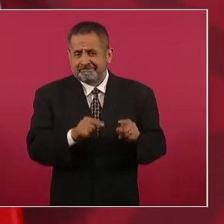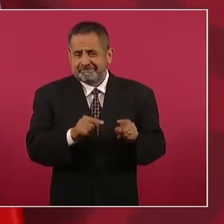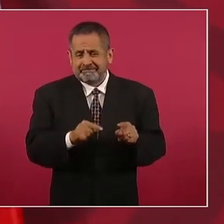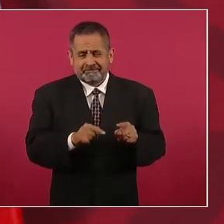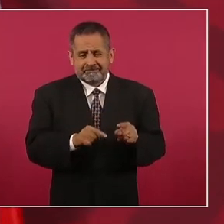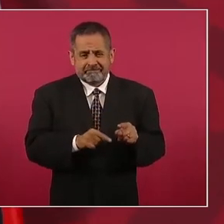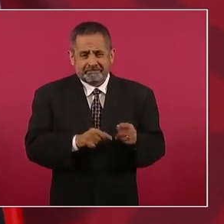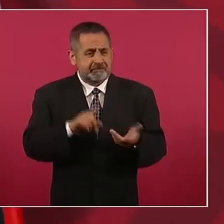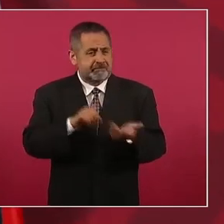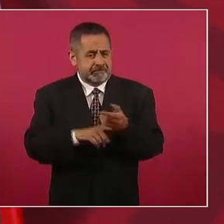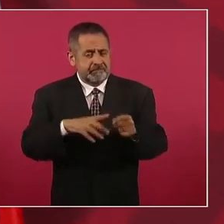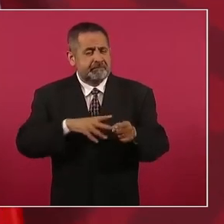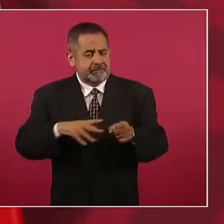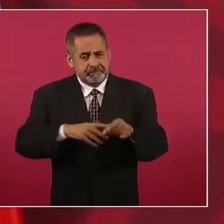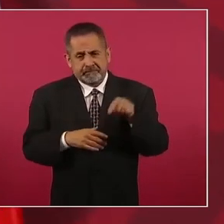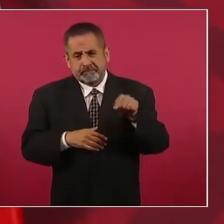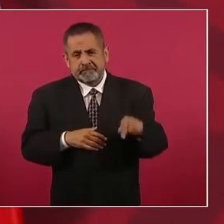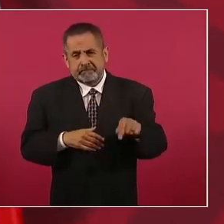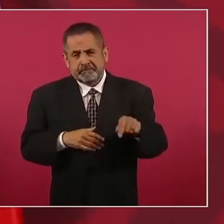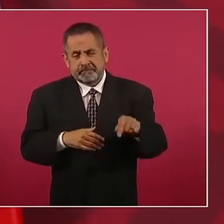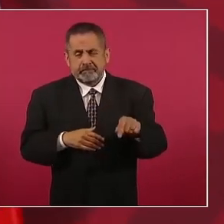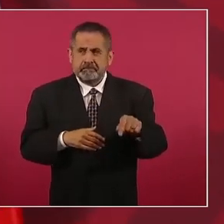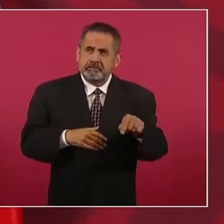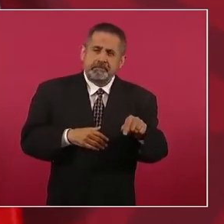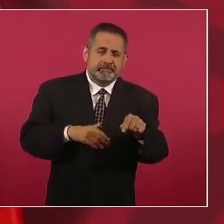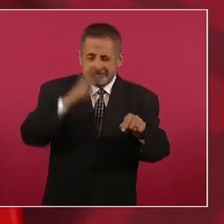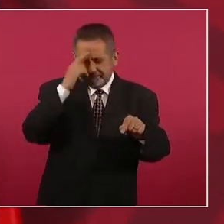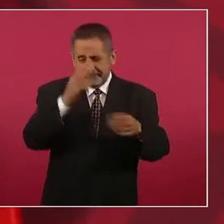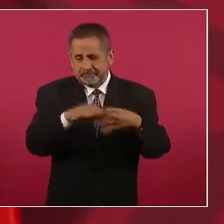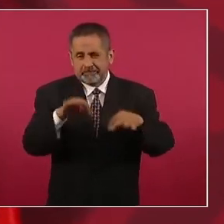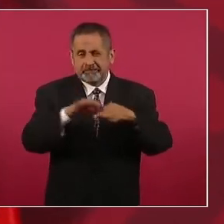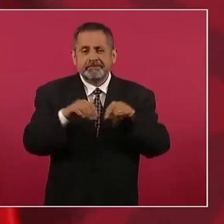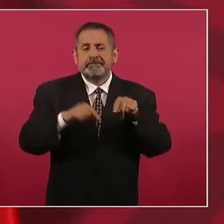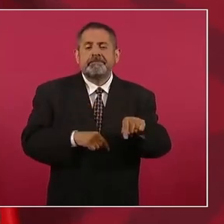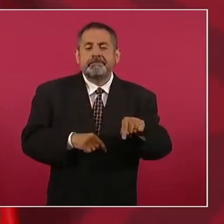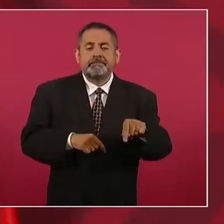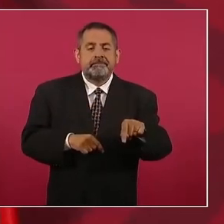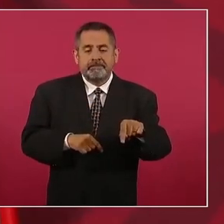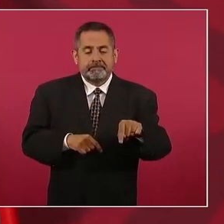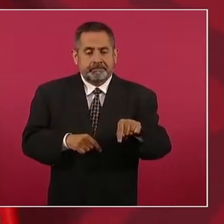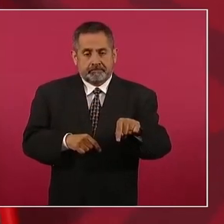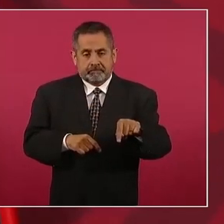que ahí está, entre otros sitios importantes,